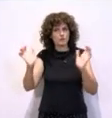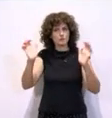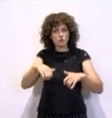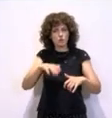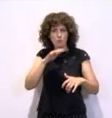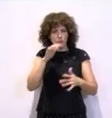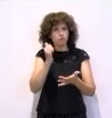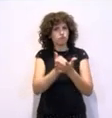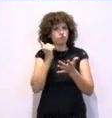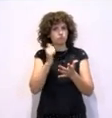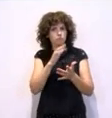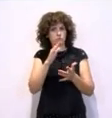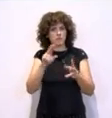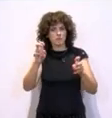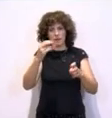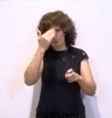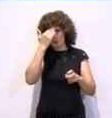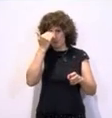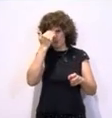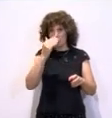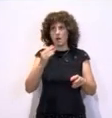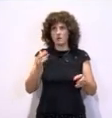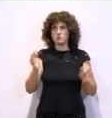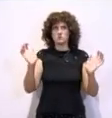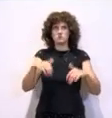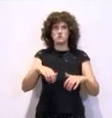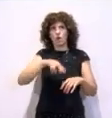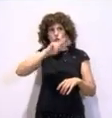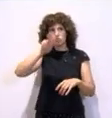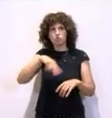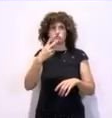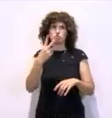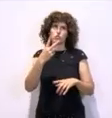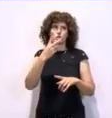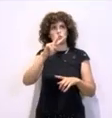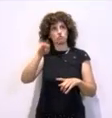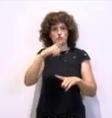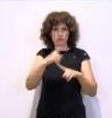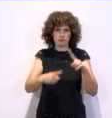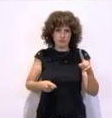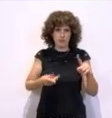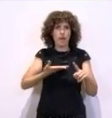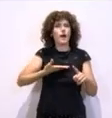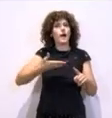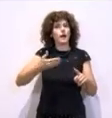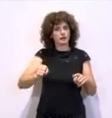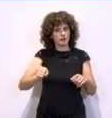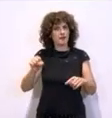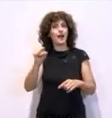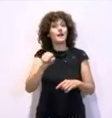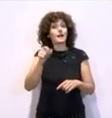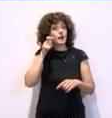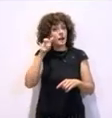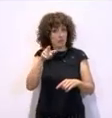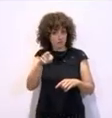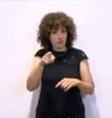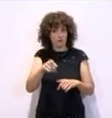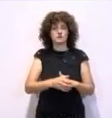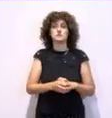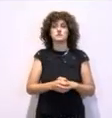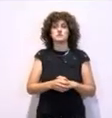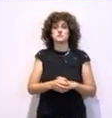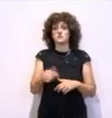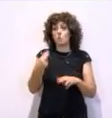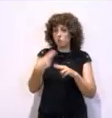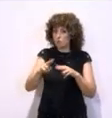la memoria. Y estuvimos allí pues, prácticamente 2 horas y media, con el alcalde de Alcanadre, que no era precisamente de nuestro signo,